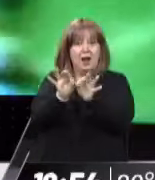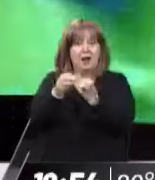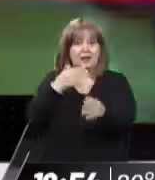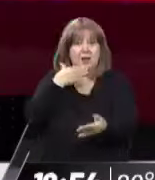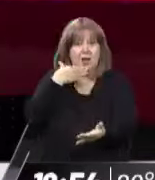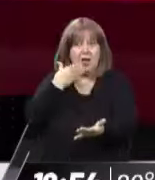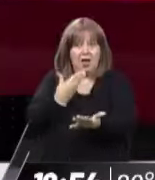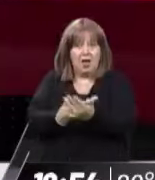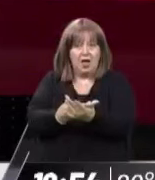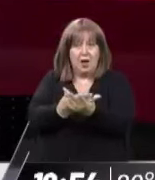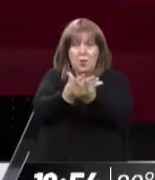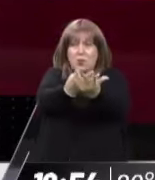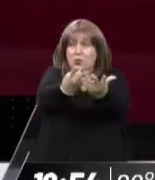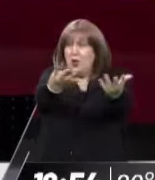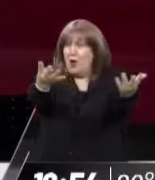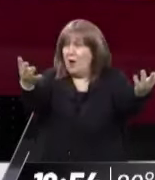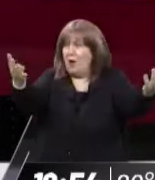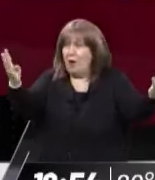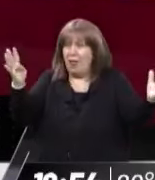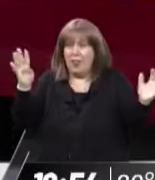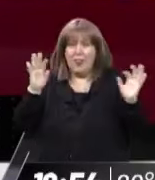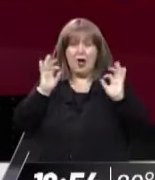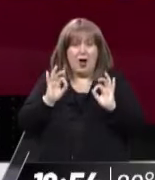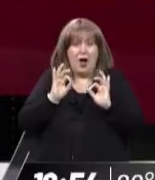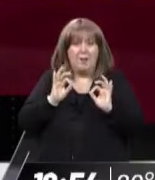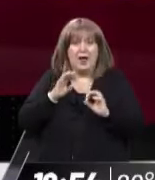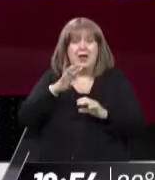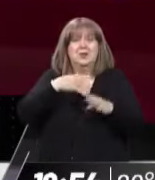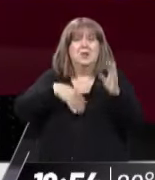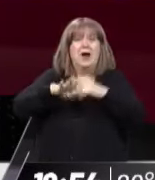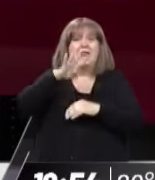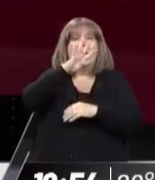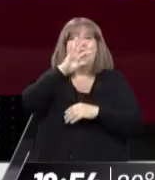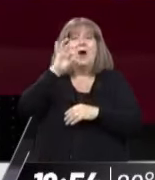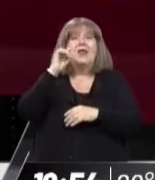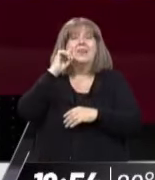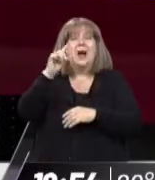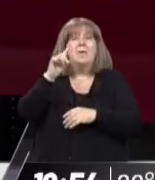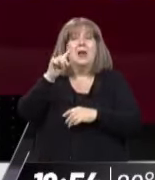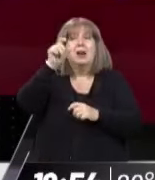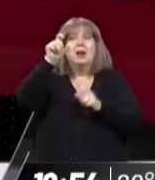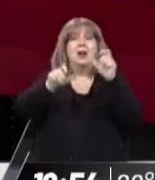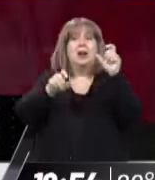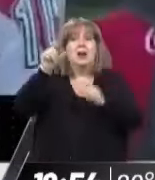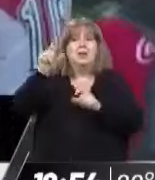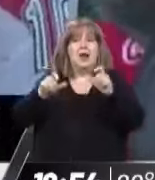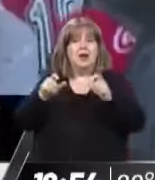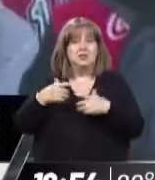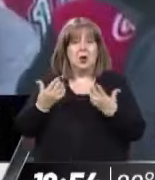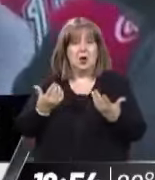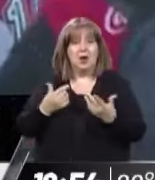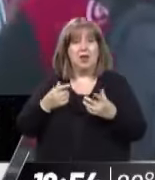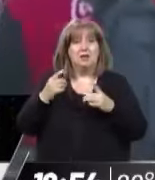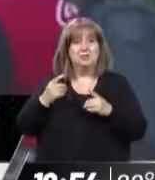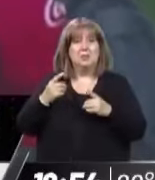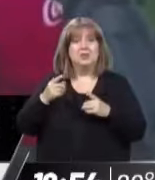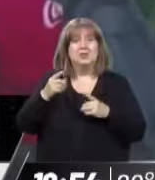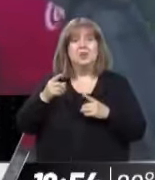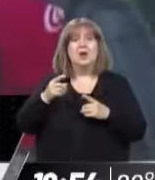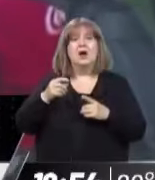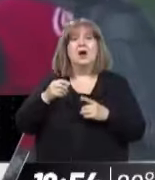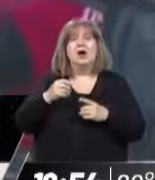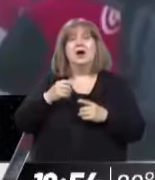igual, ¿no? Una despedida a un técnico que convoque a más de 40.000 personas. Impresionante. En un año en donde le fue muy mal a Gallardo, porque no